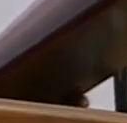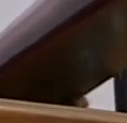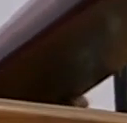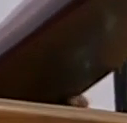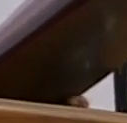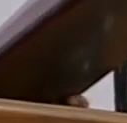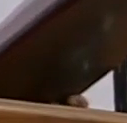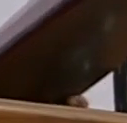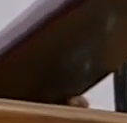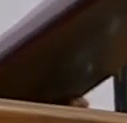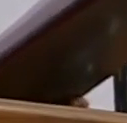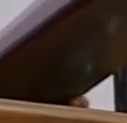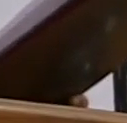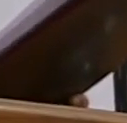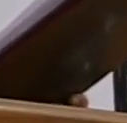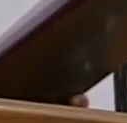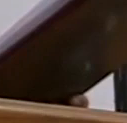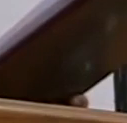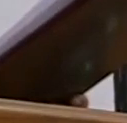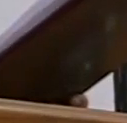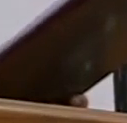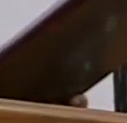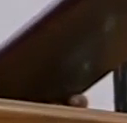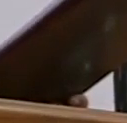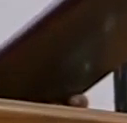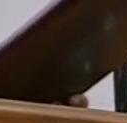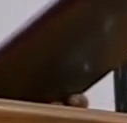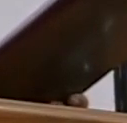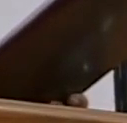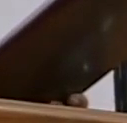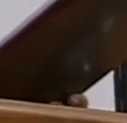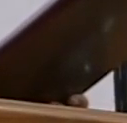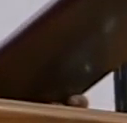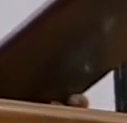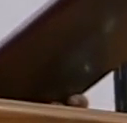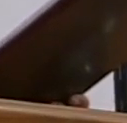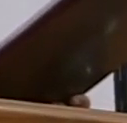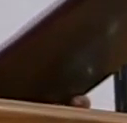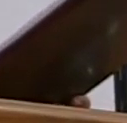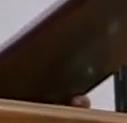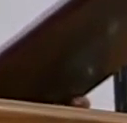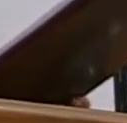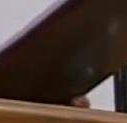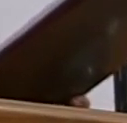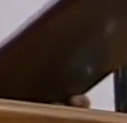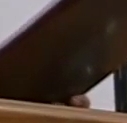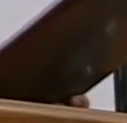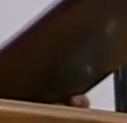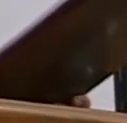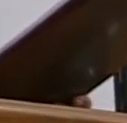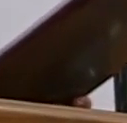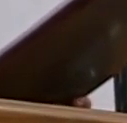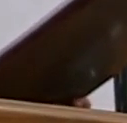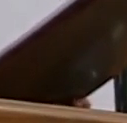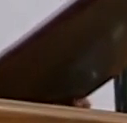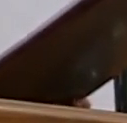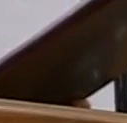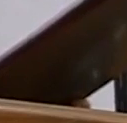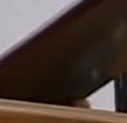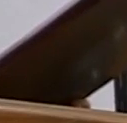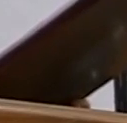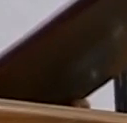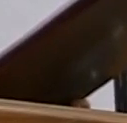El presente decreto constituyente tiene las siguientes finalidades. 1. Promover la humanización de la